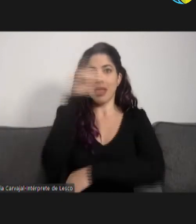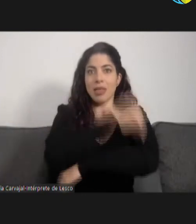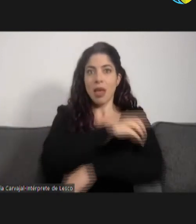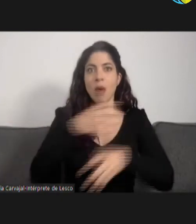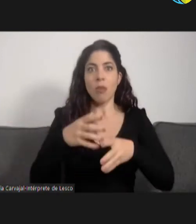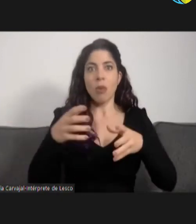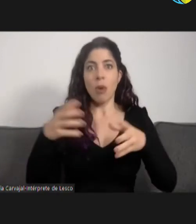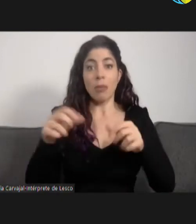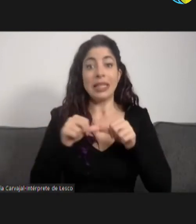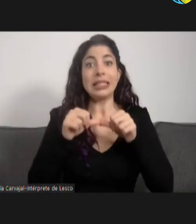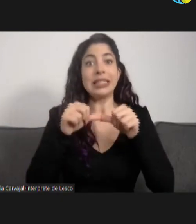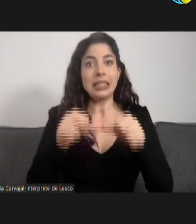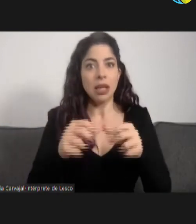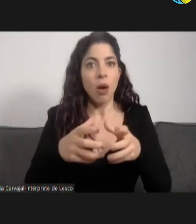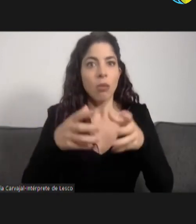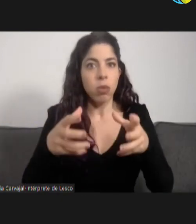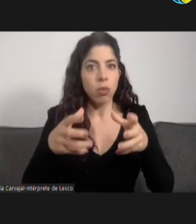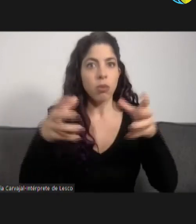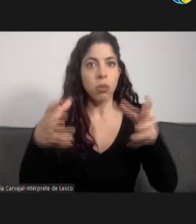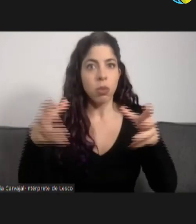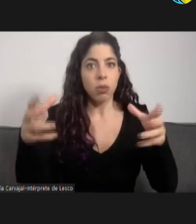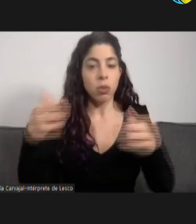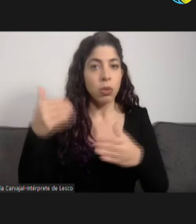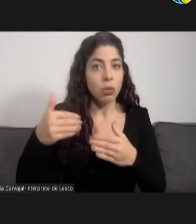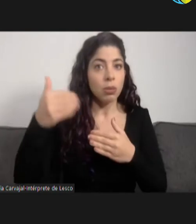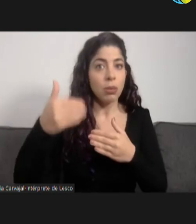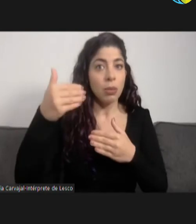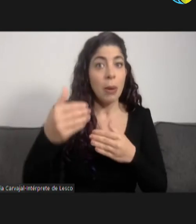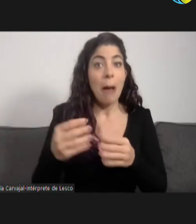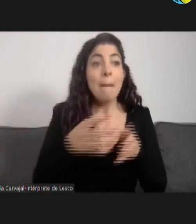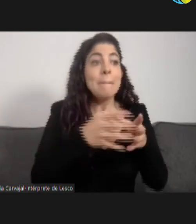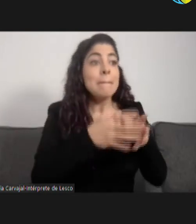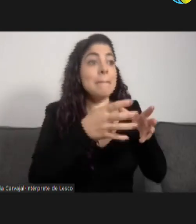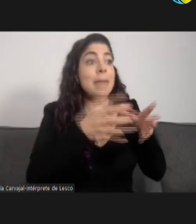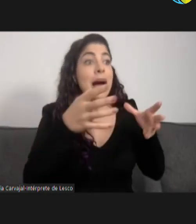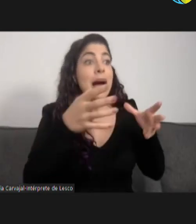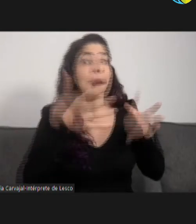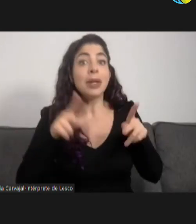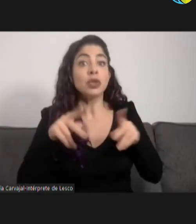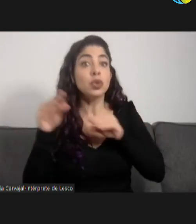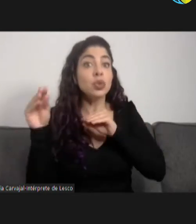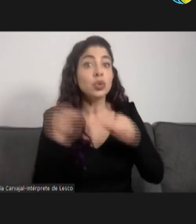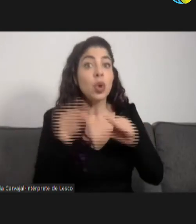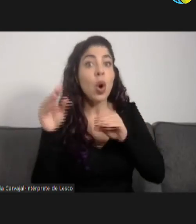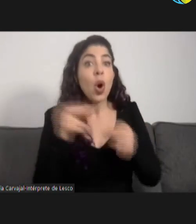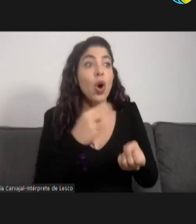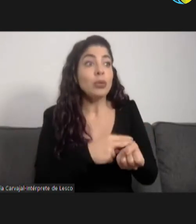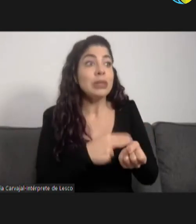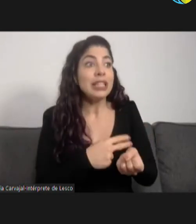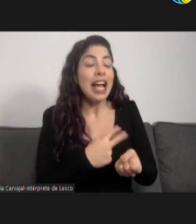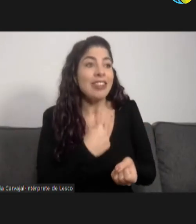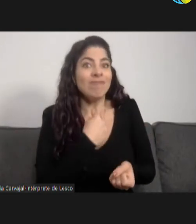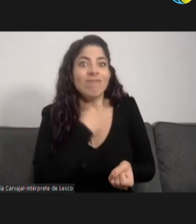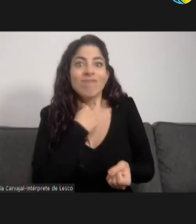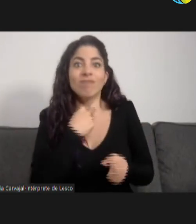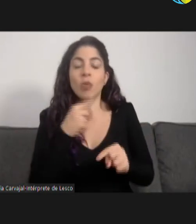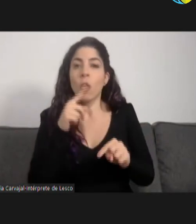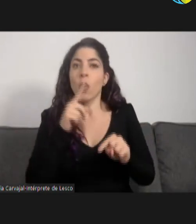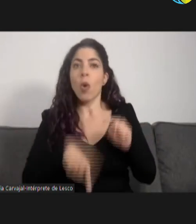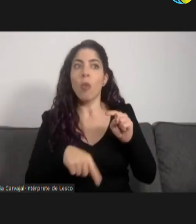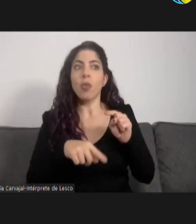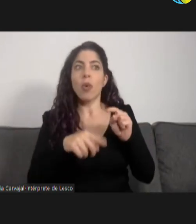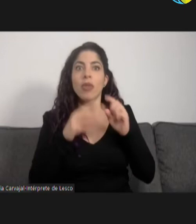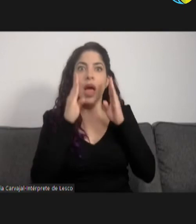a aumentar también conforme vayan más hospitalizados que no están ya siendo atendidos con toda